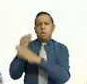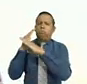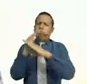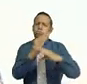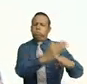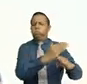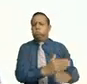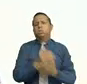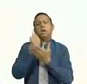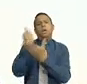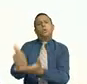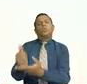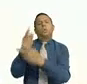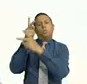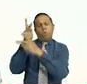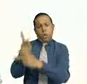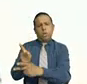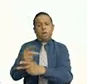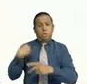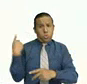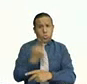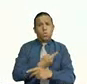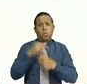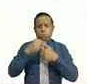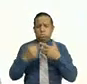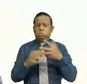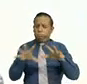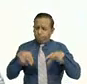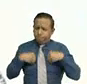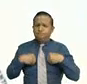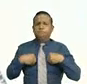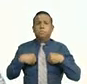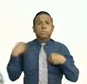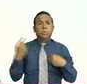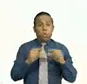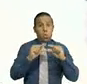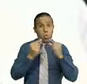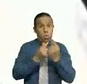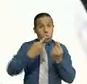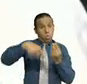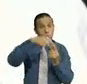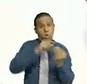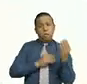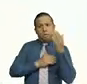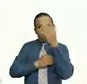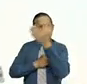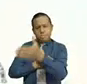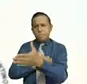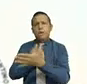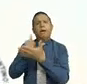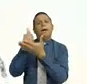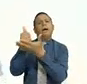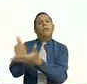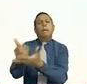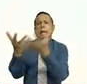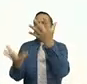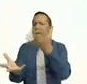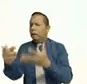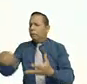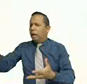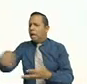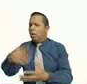ya acciones y va a haber una brigada para poder ir a ver la posible contaminación de